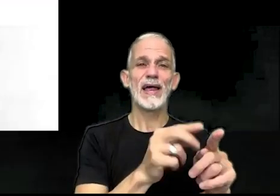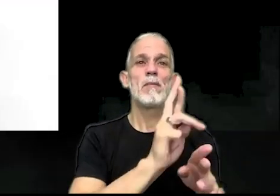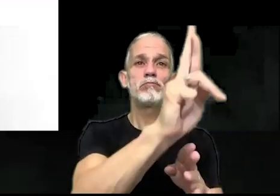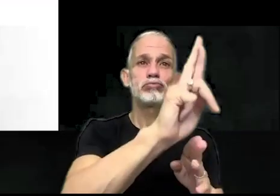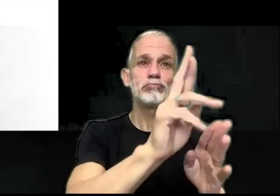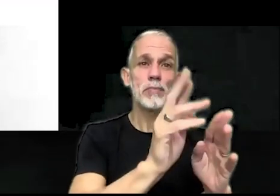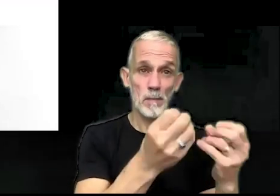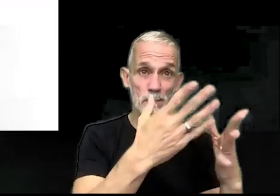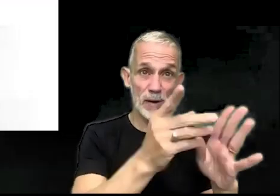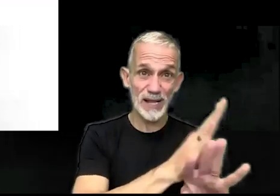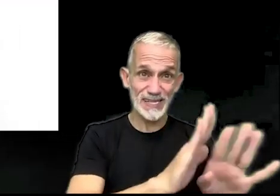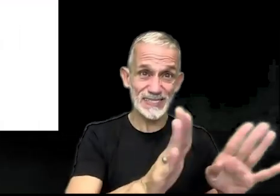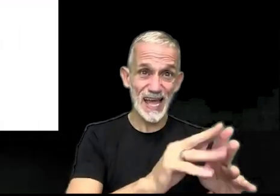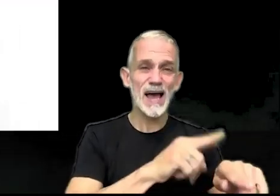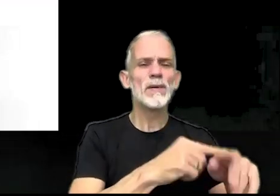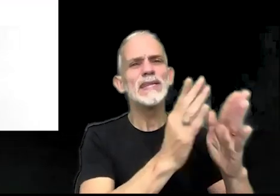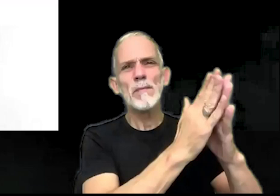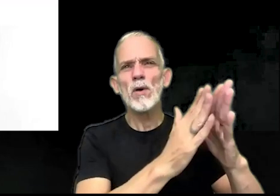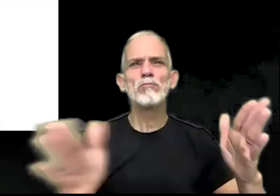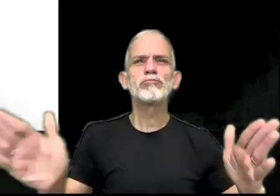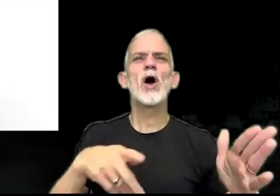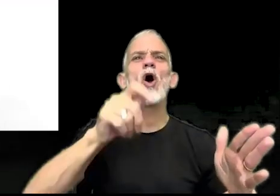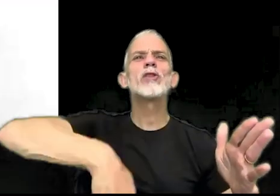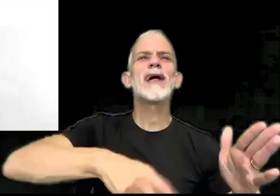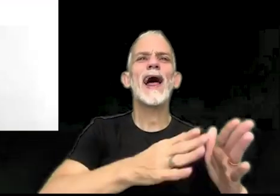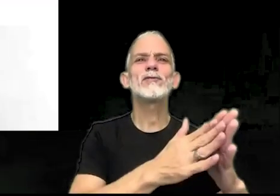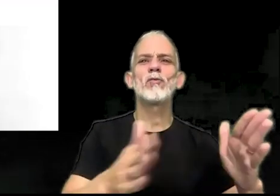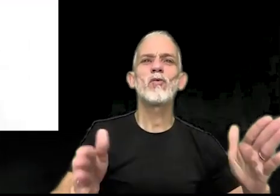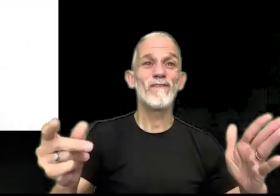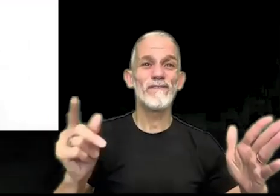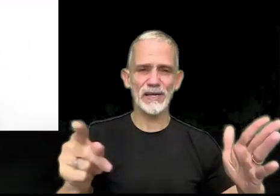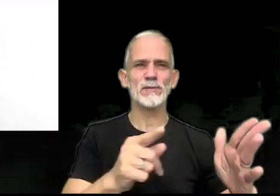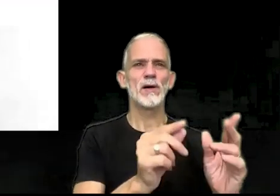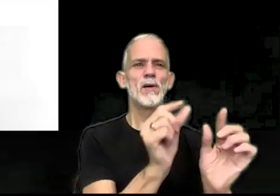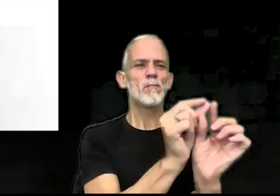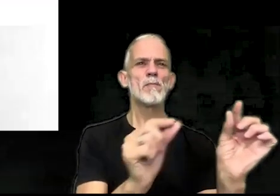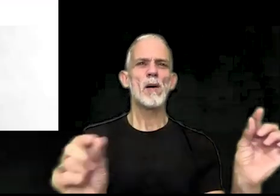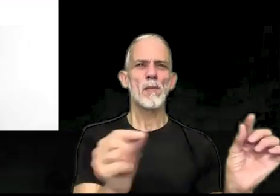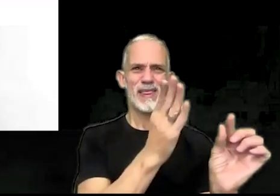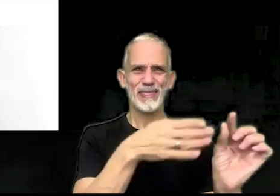habilitación de la mejora por el tiempo que dure el contrato de locación.